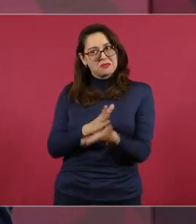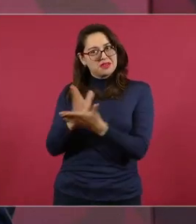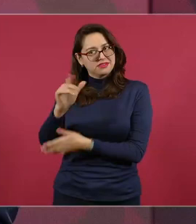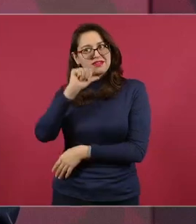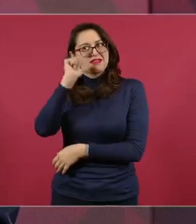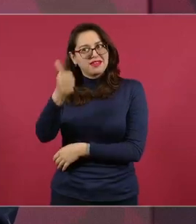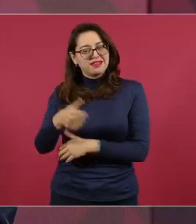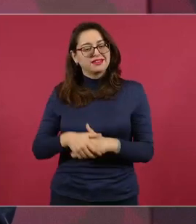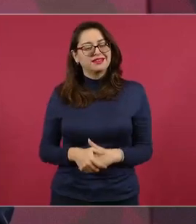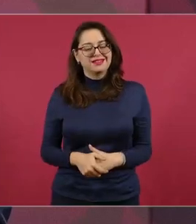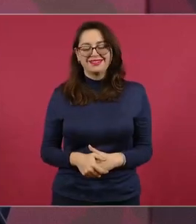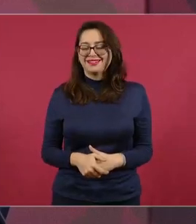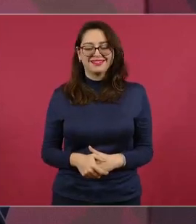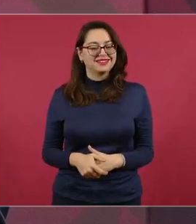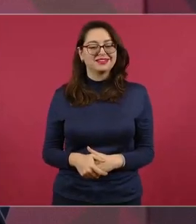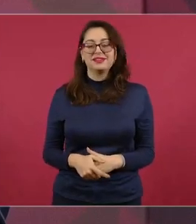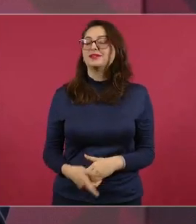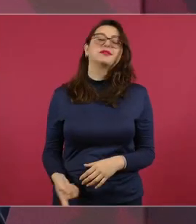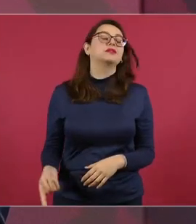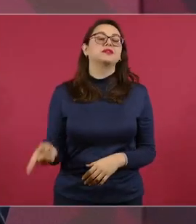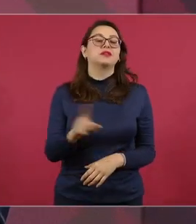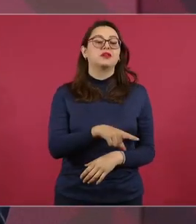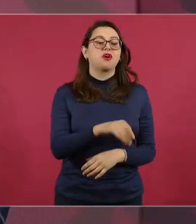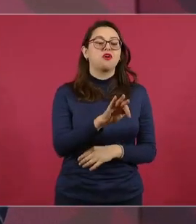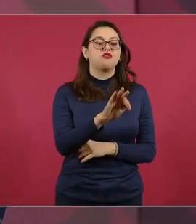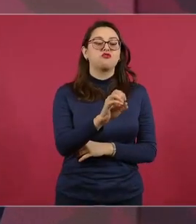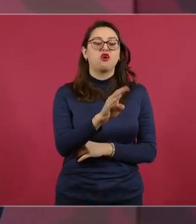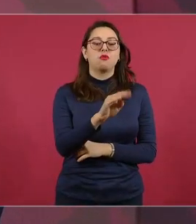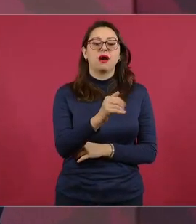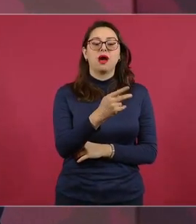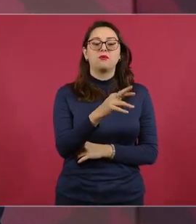No, lo del FOAPROA fue una burla.